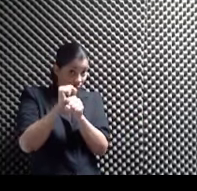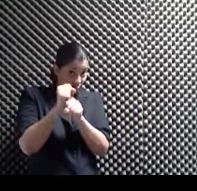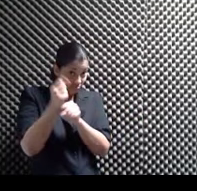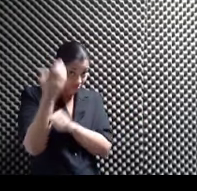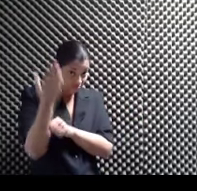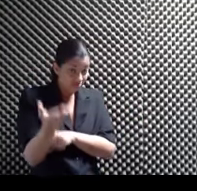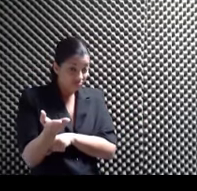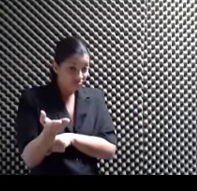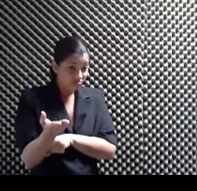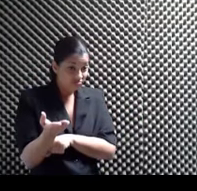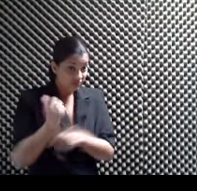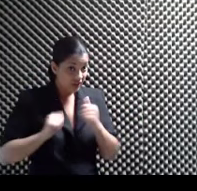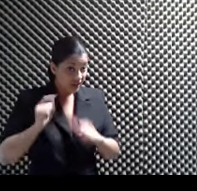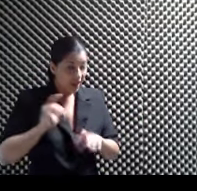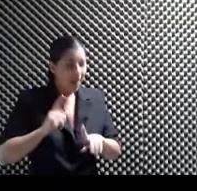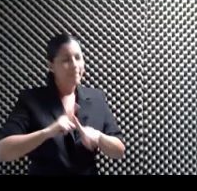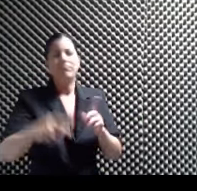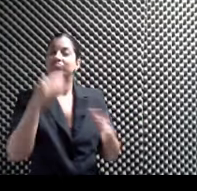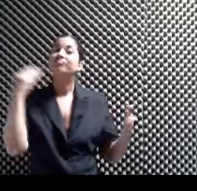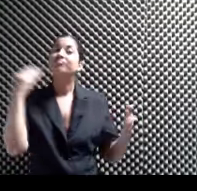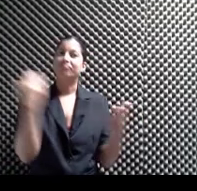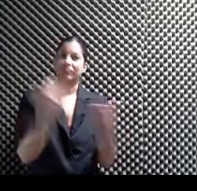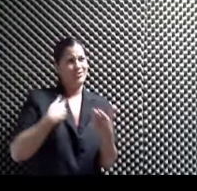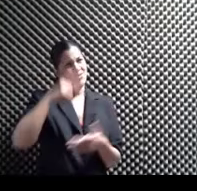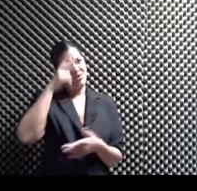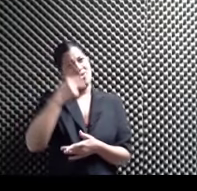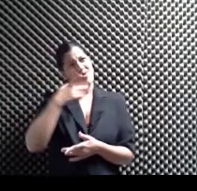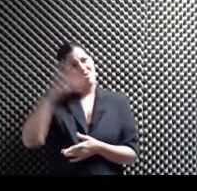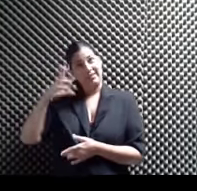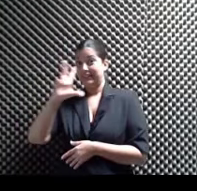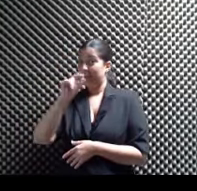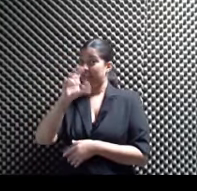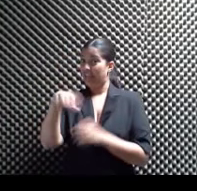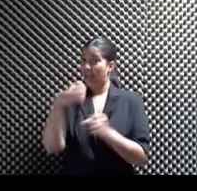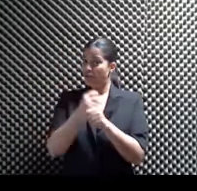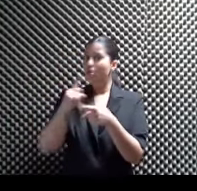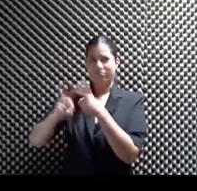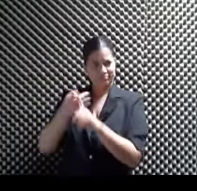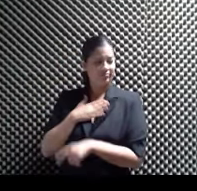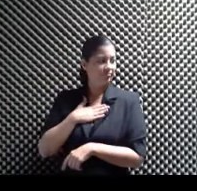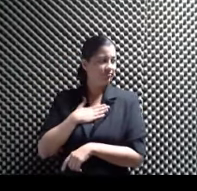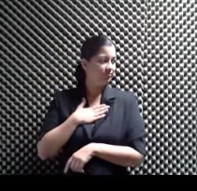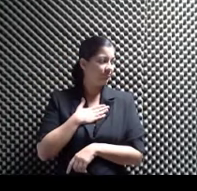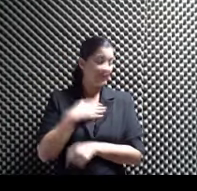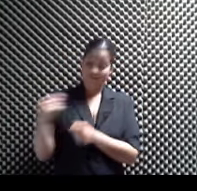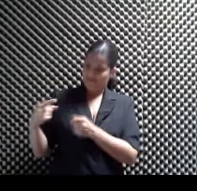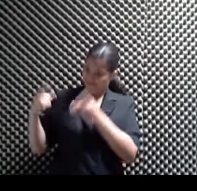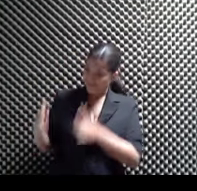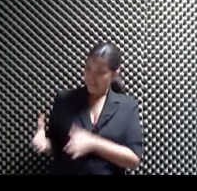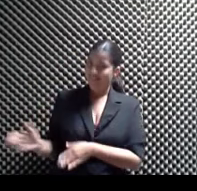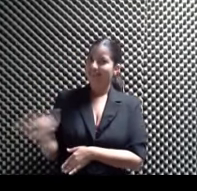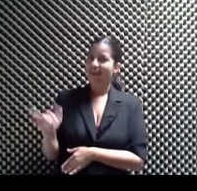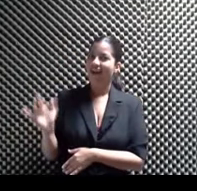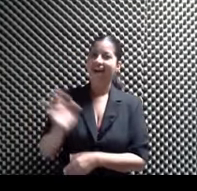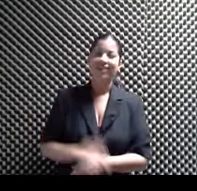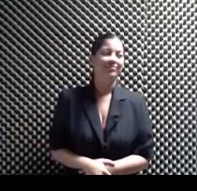Pero Excelente compañera Y obviamente la conozco Igual hace 30 años Es mi amiga Mi amiga y mi vecina Ah También